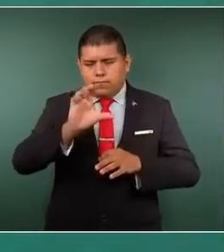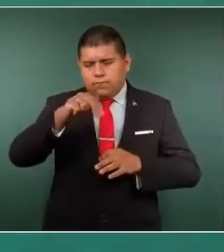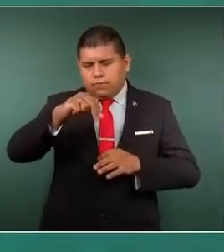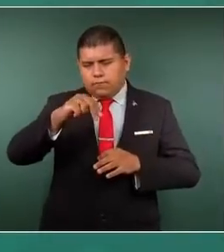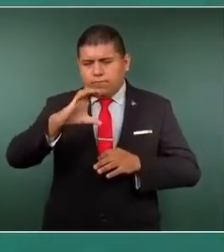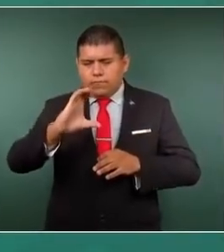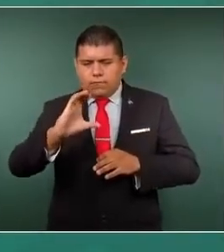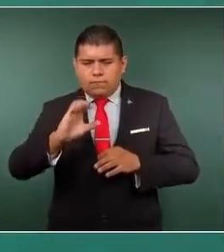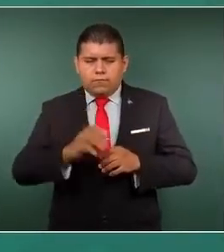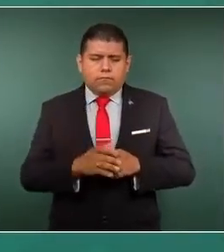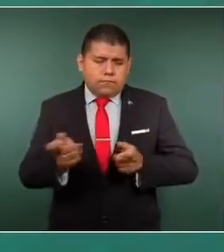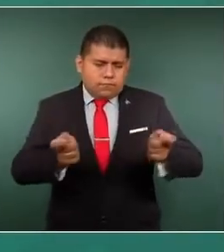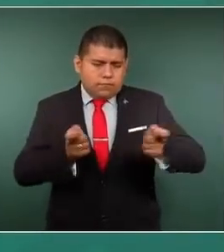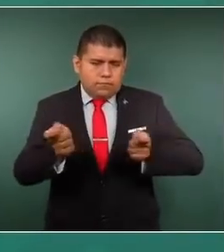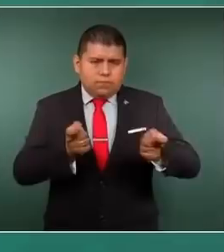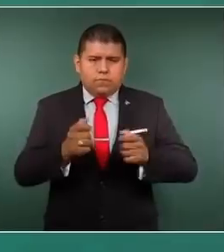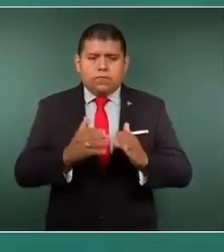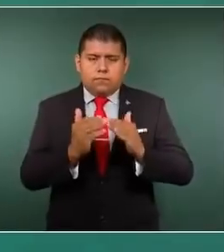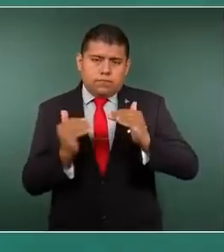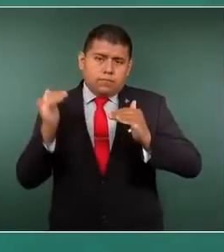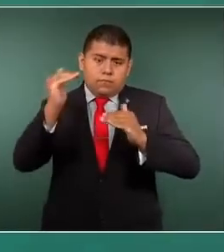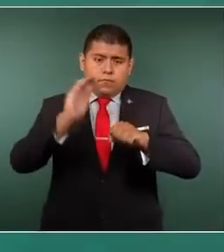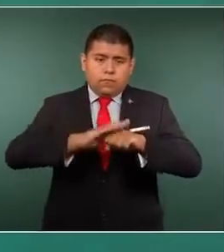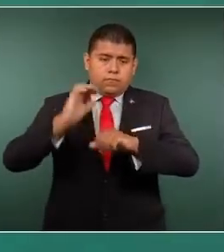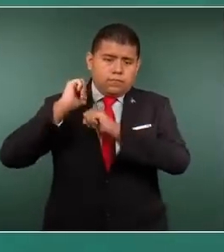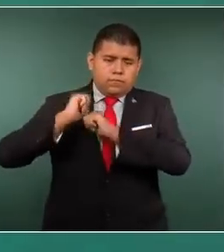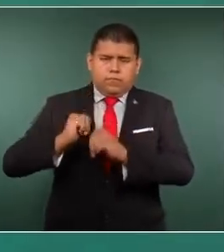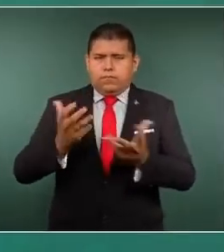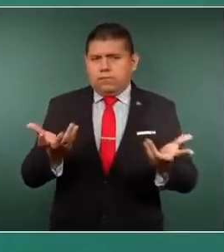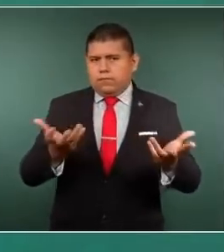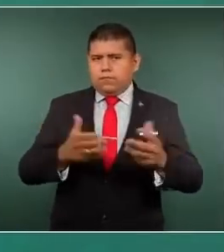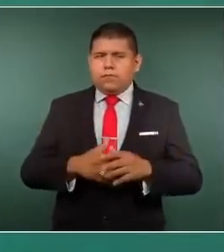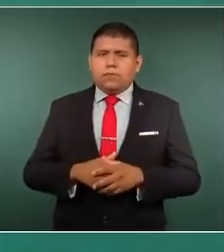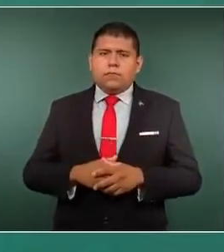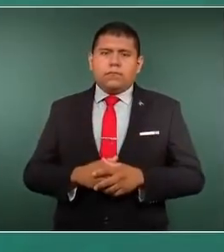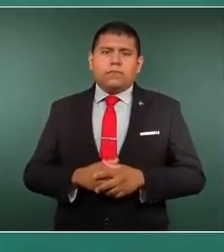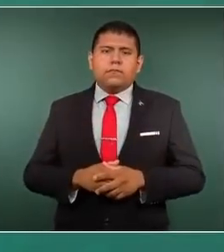y se vuelve un potentado imagínense